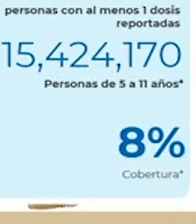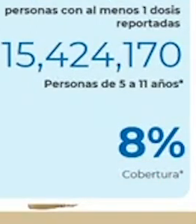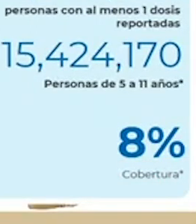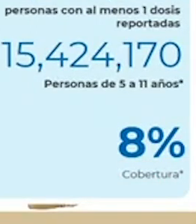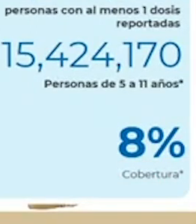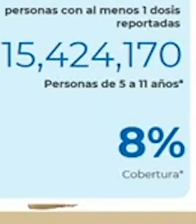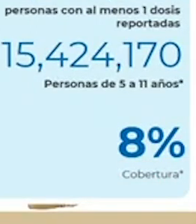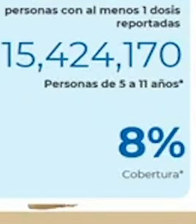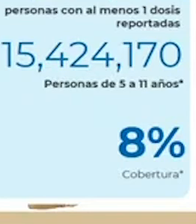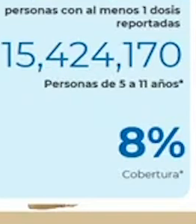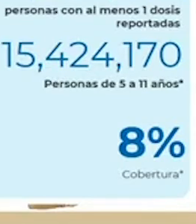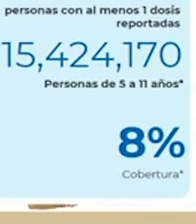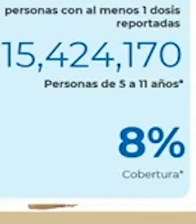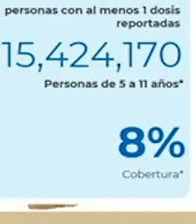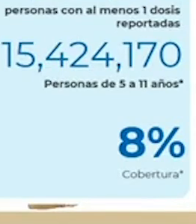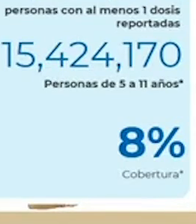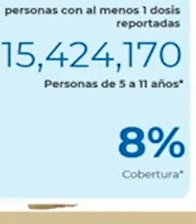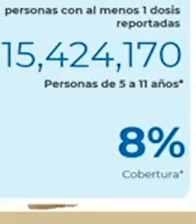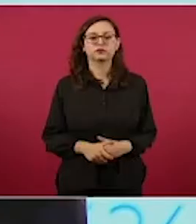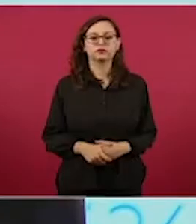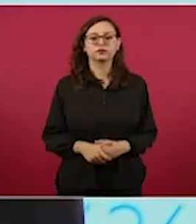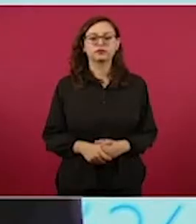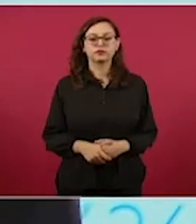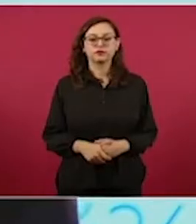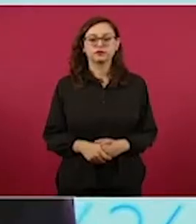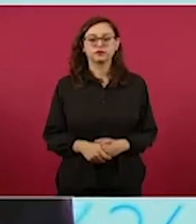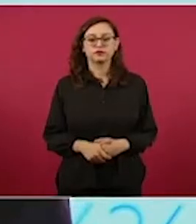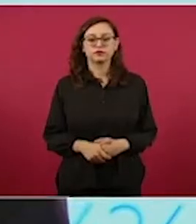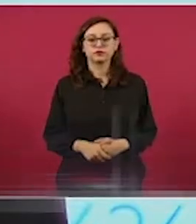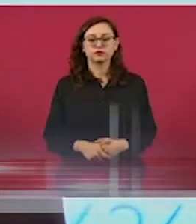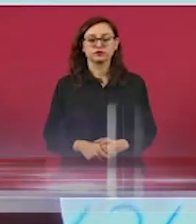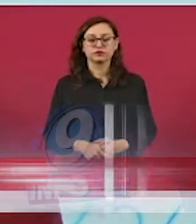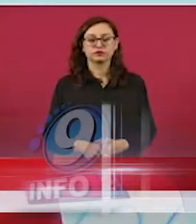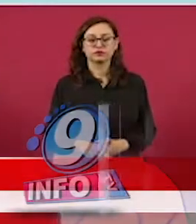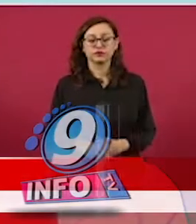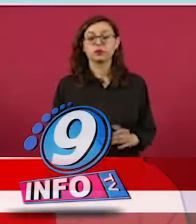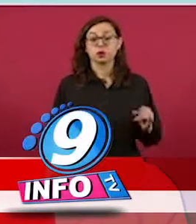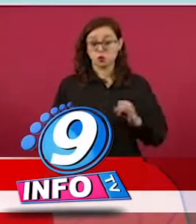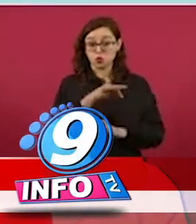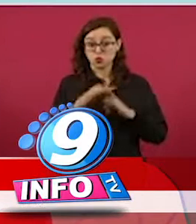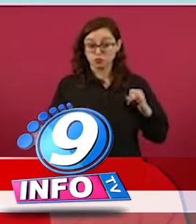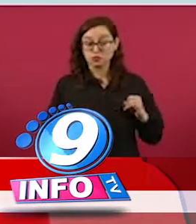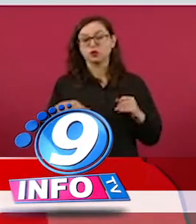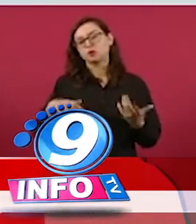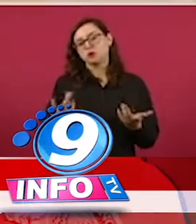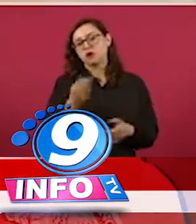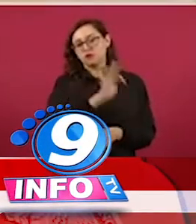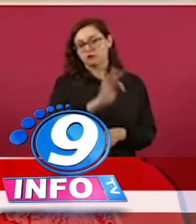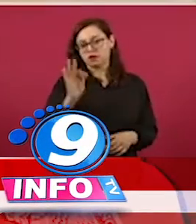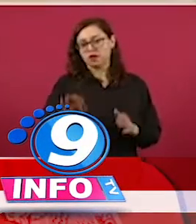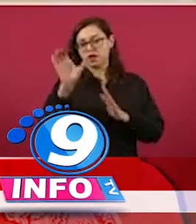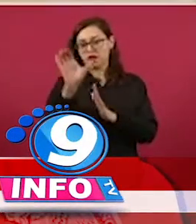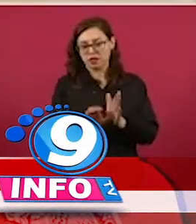indica que en la semana epidemiológica número 28 se registró un promedio diario de 13 mil 852